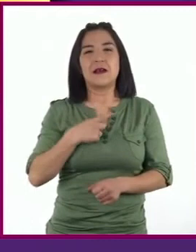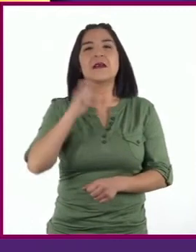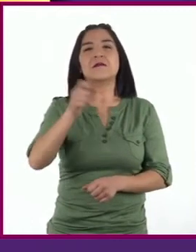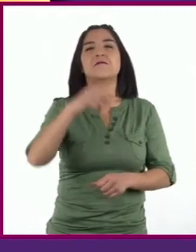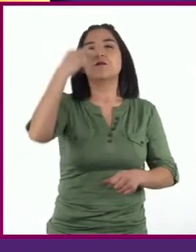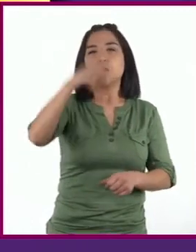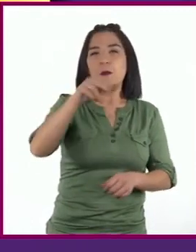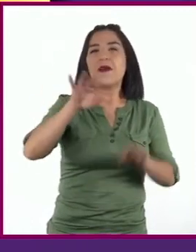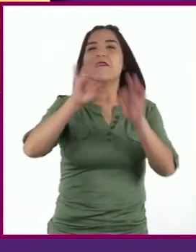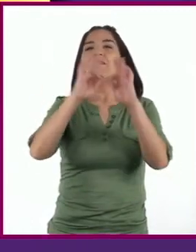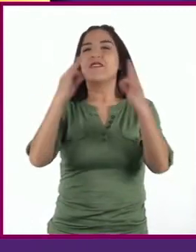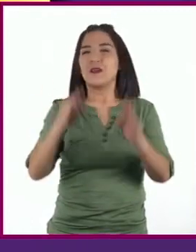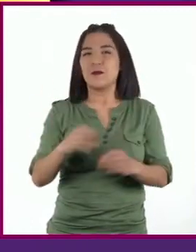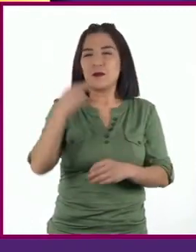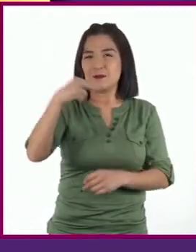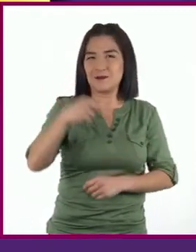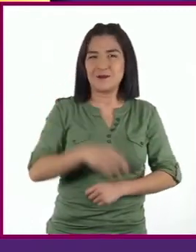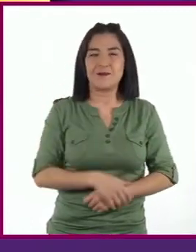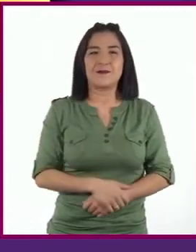a la figura.